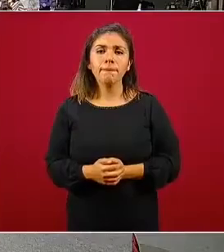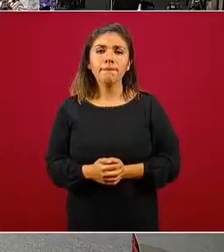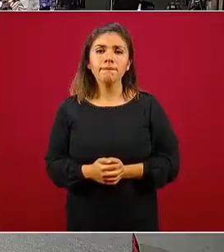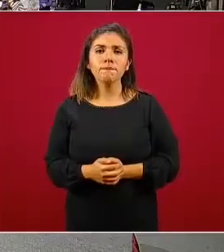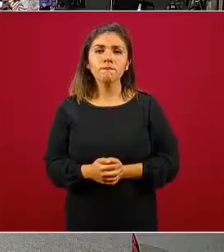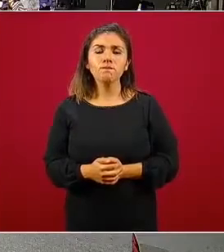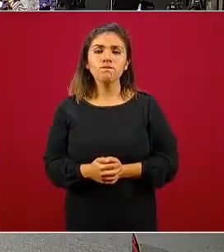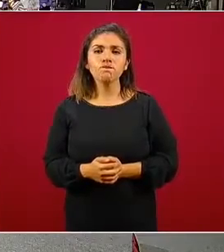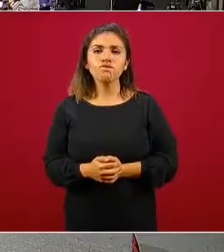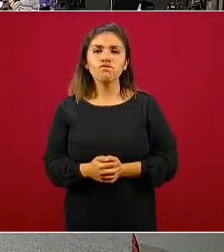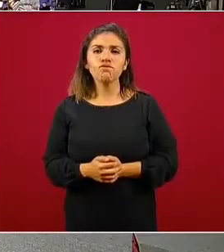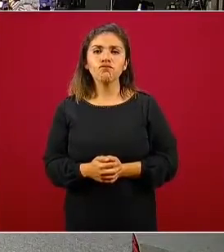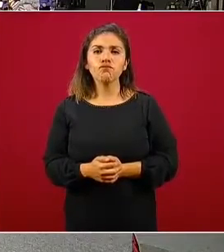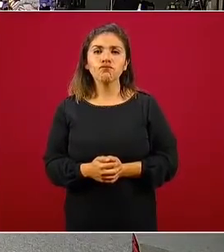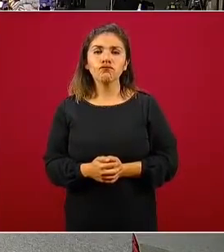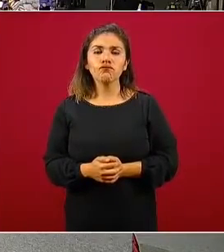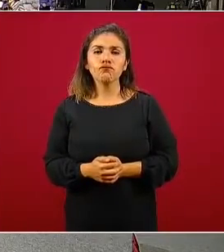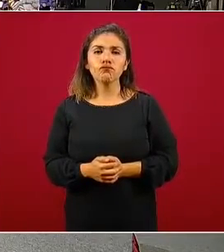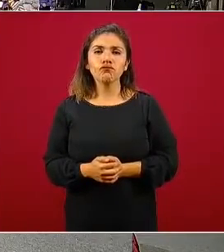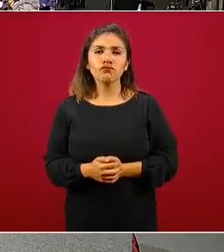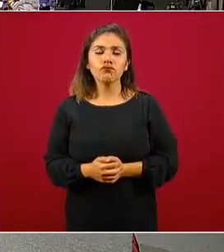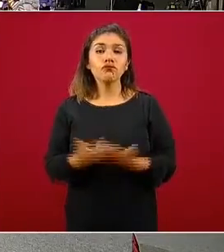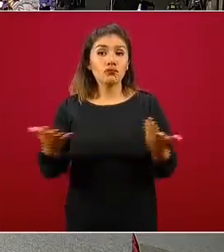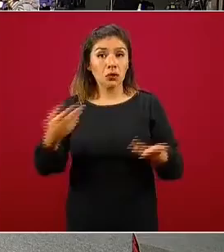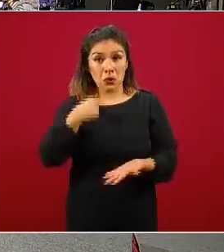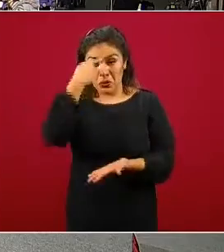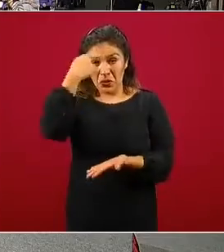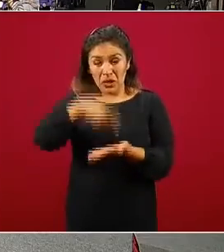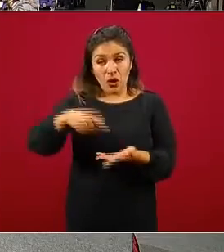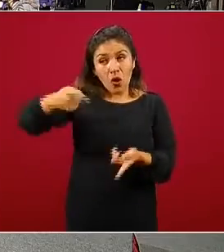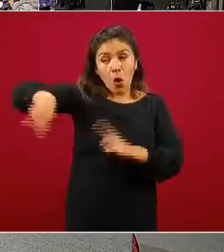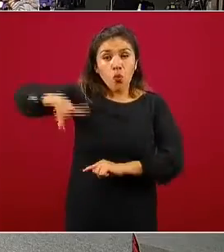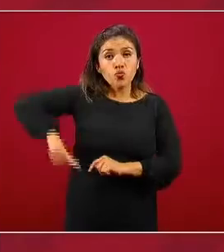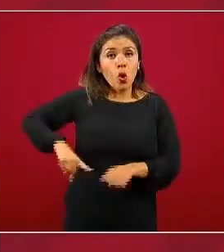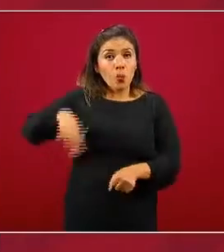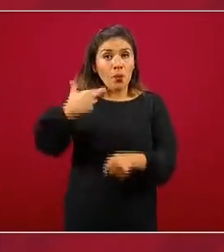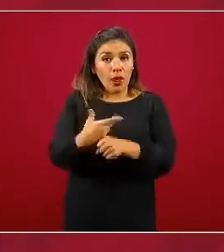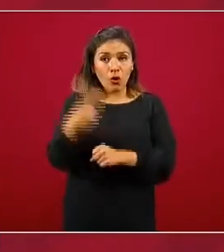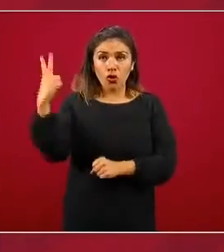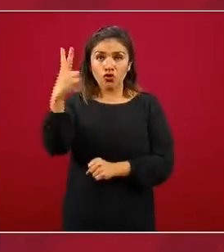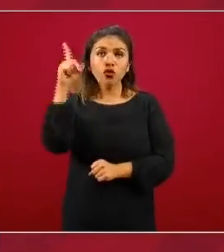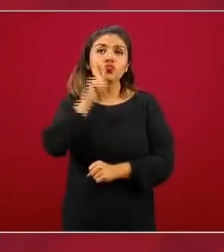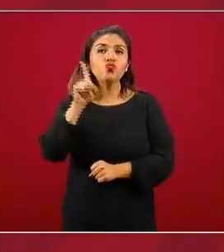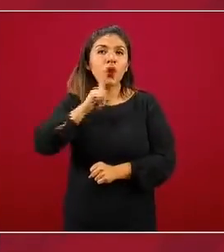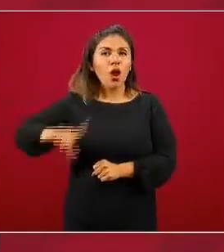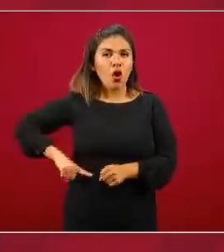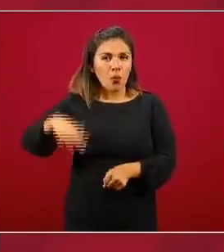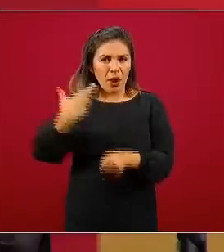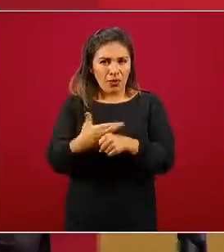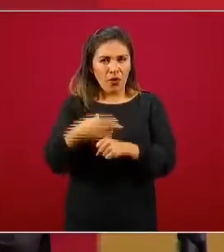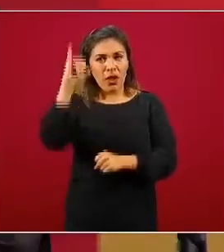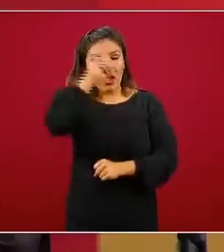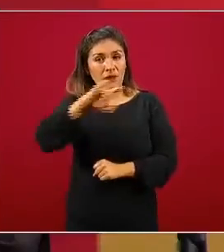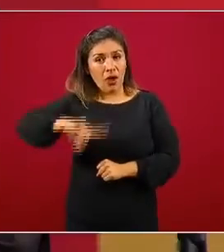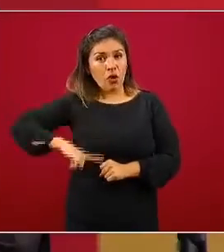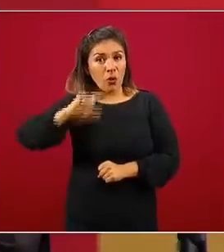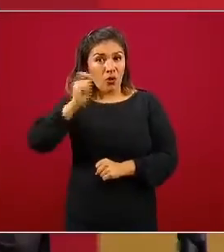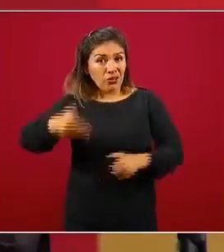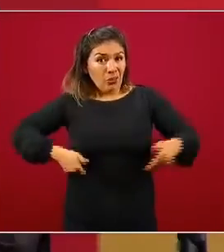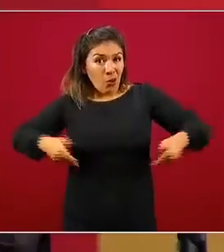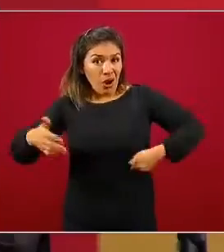A eso voy, exactamente. No creo que los gobernadores y las dos gobernadoras o la gobernadora y la jefa de gobierno estén